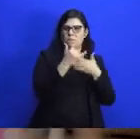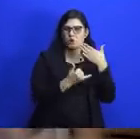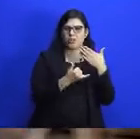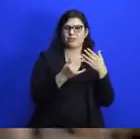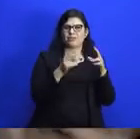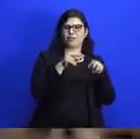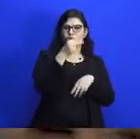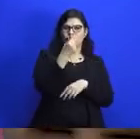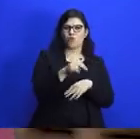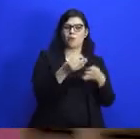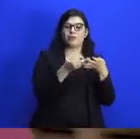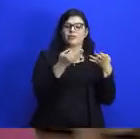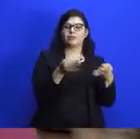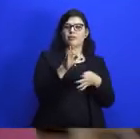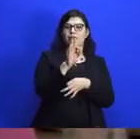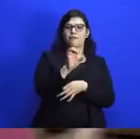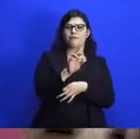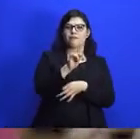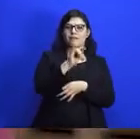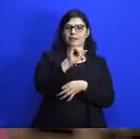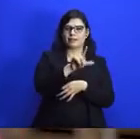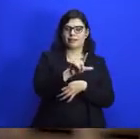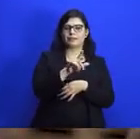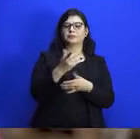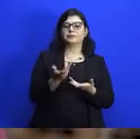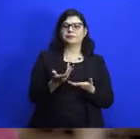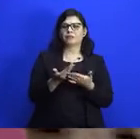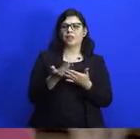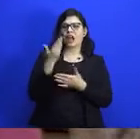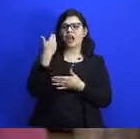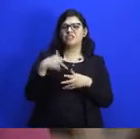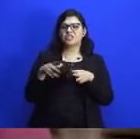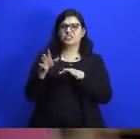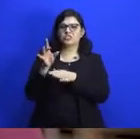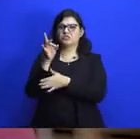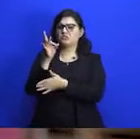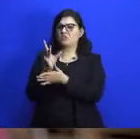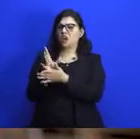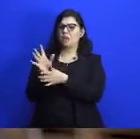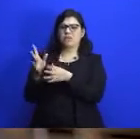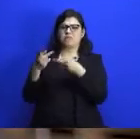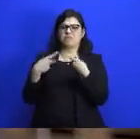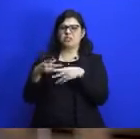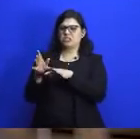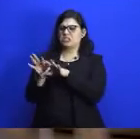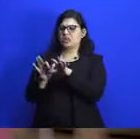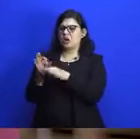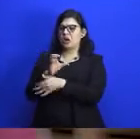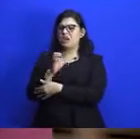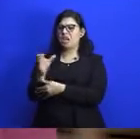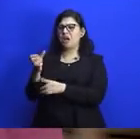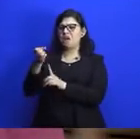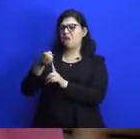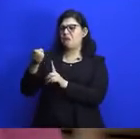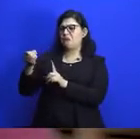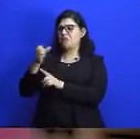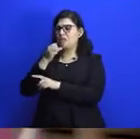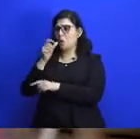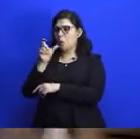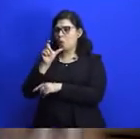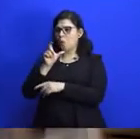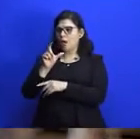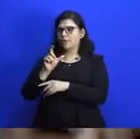Fértil. Antes éramos agricultores informales, éramos desordenados. Y cuando conocimos el